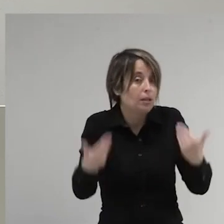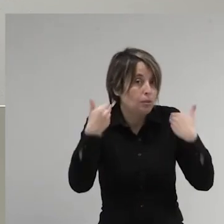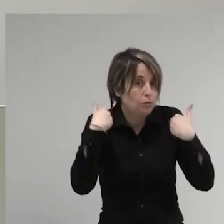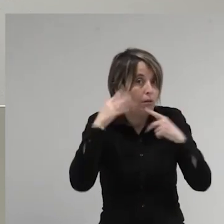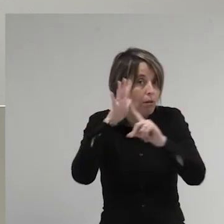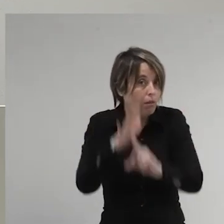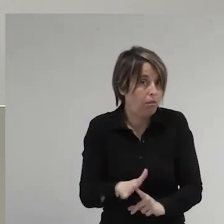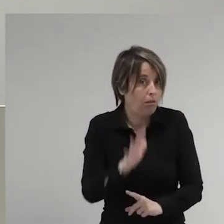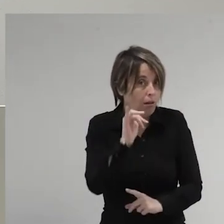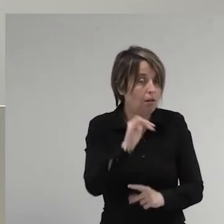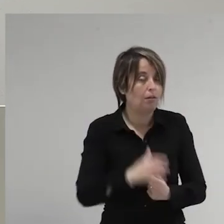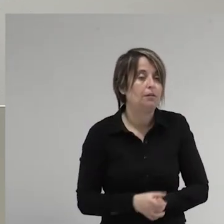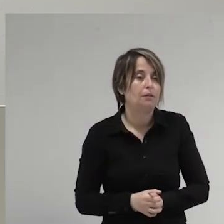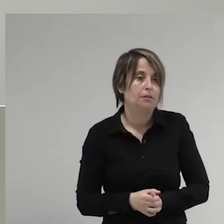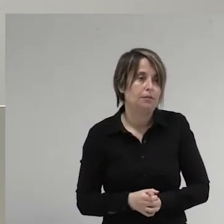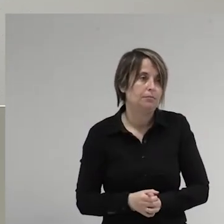discriminatorios.